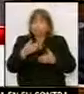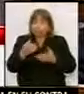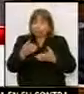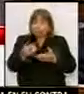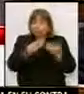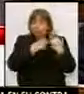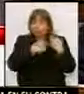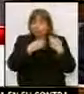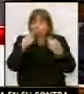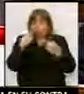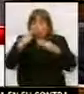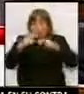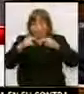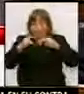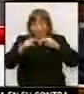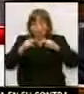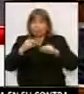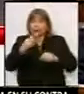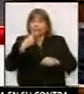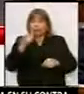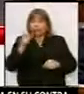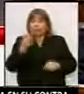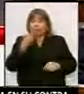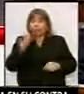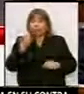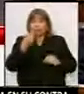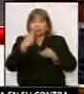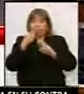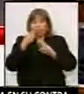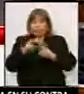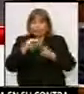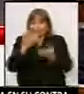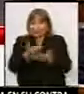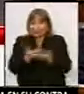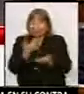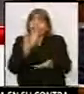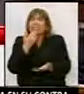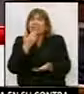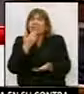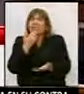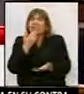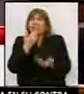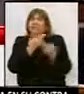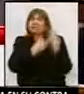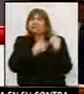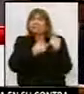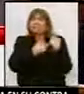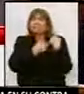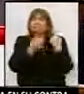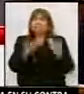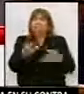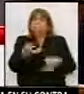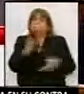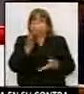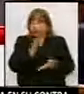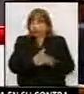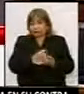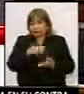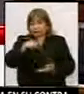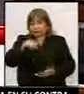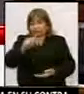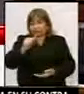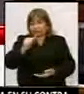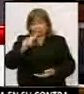comisiones investigadoras no solamente producen resultados para establecer quién es el responsable o no de la comisión de un ilícito penal, sino